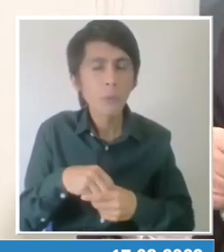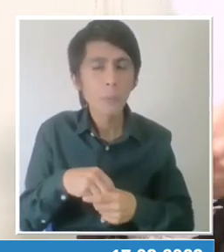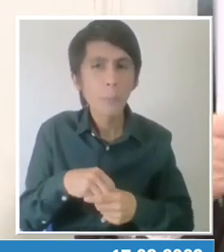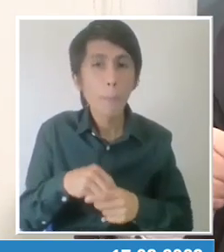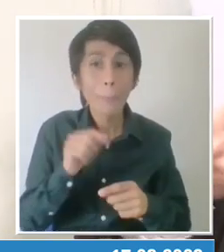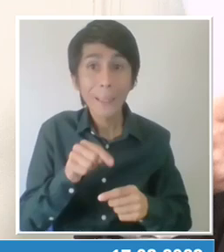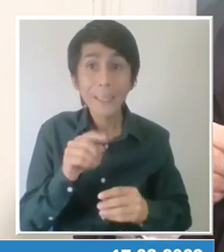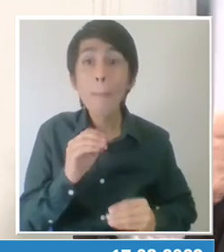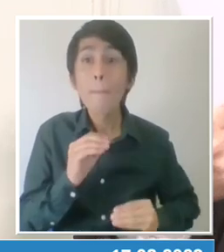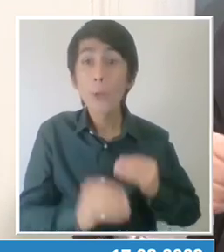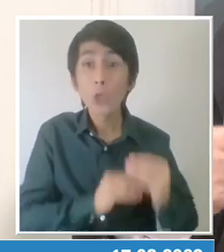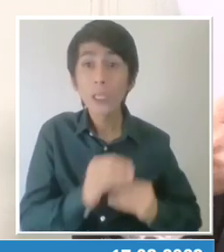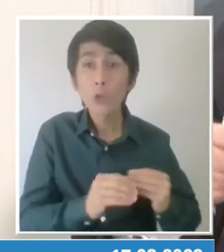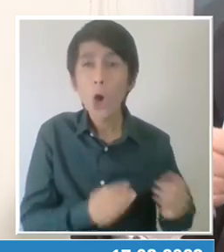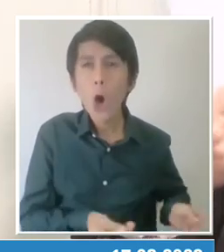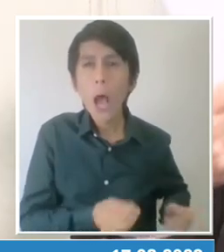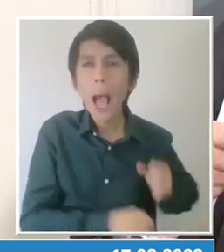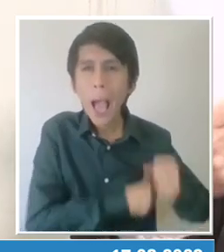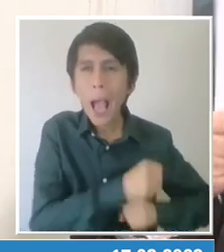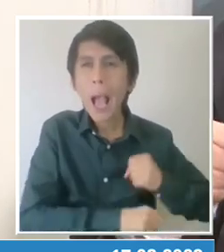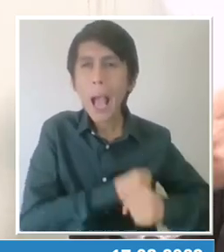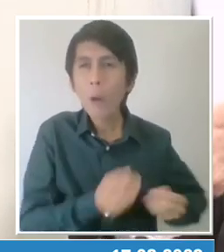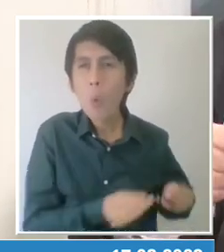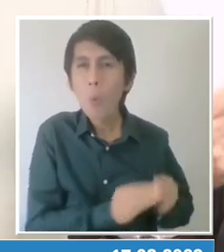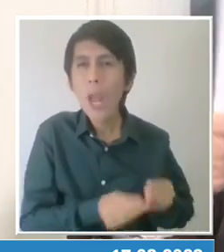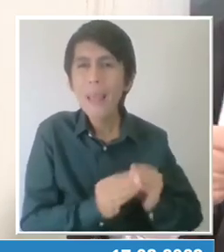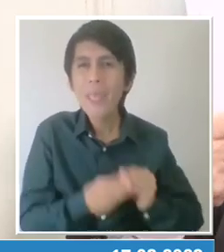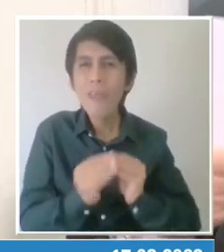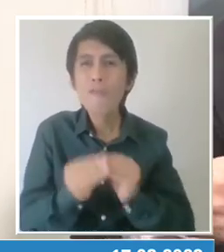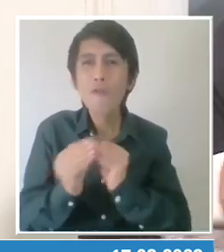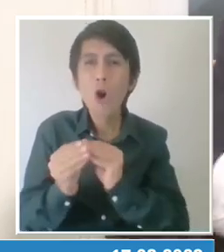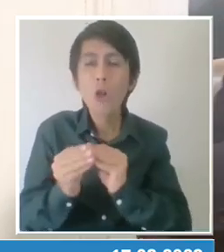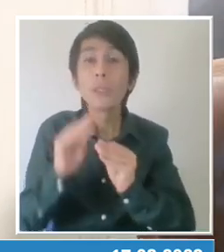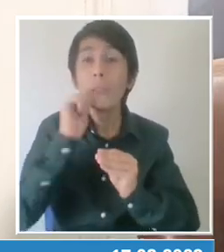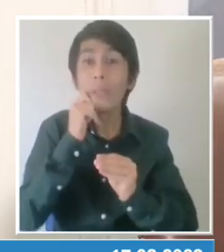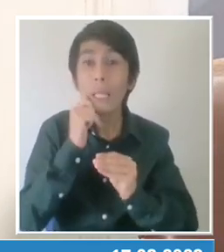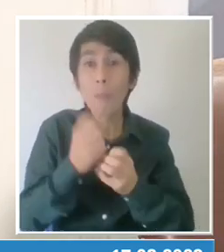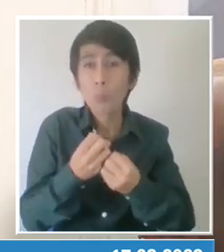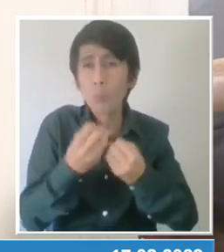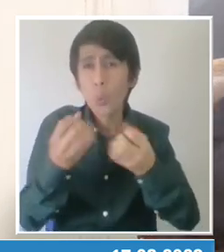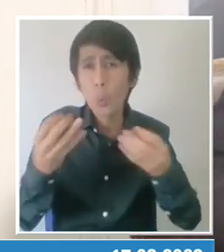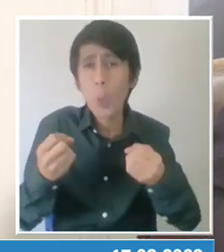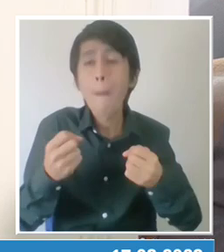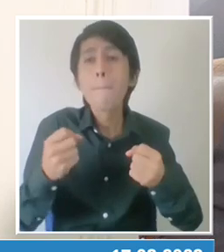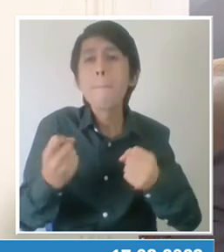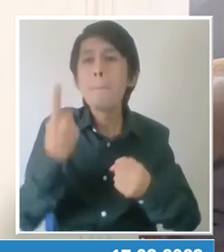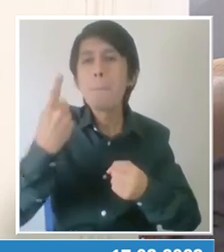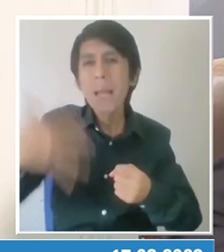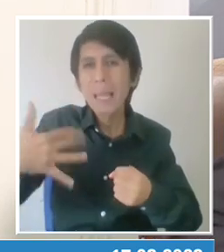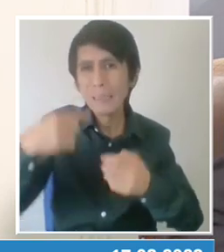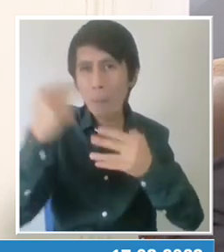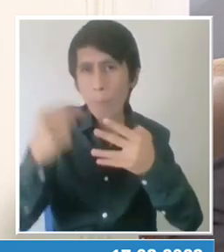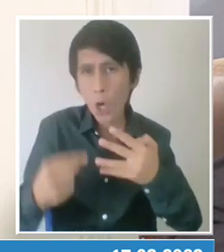ha significado un aumento enorme de los principios, tanto en el capítulo